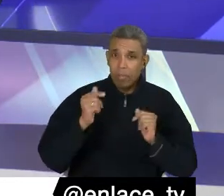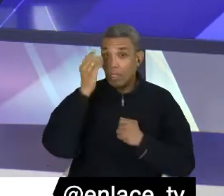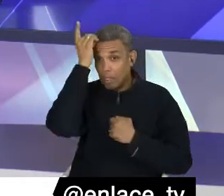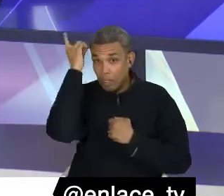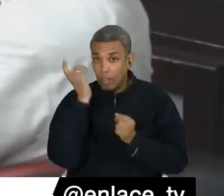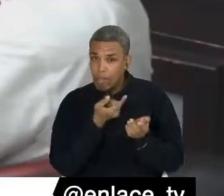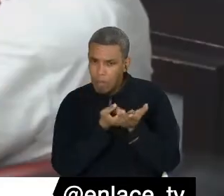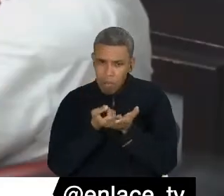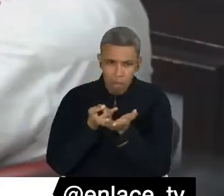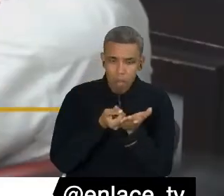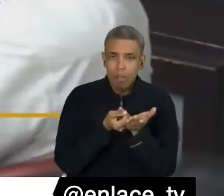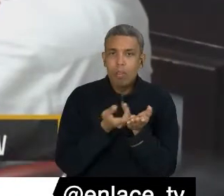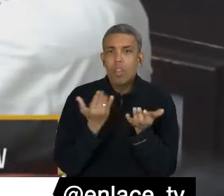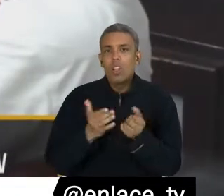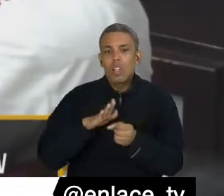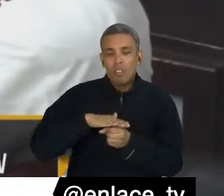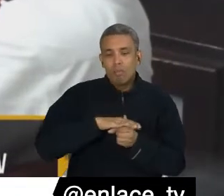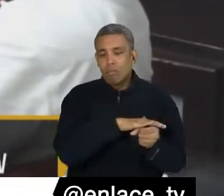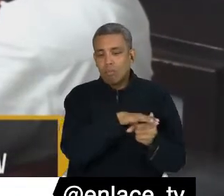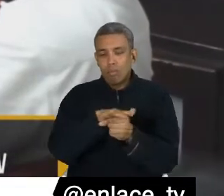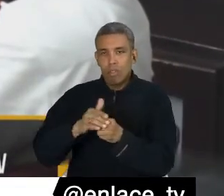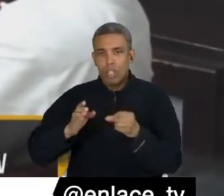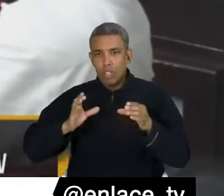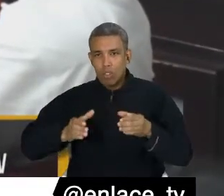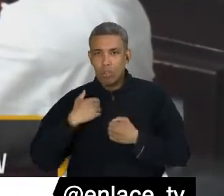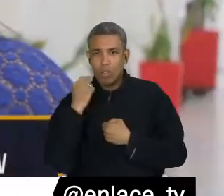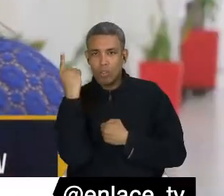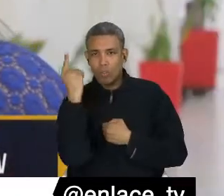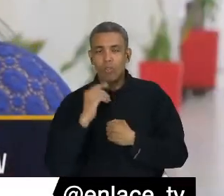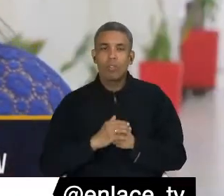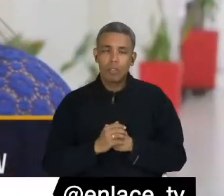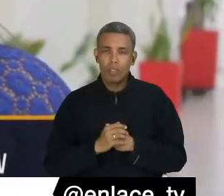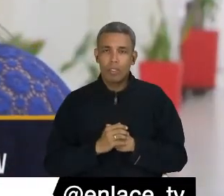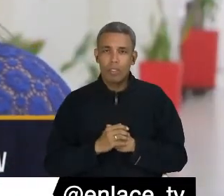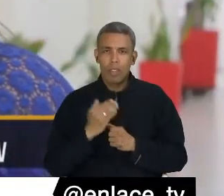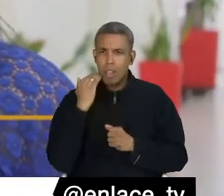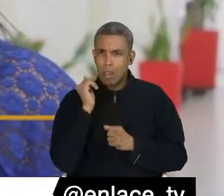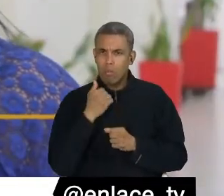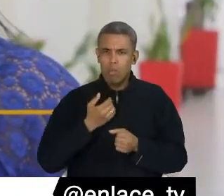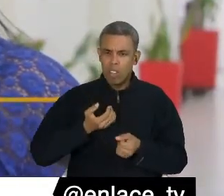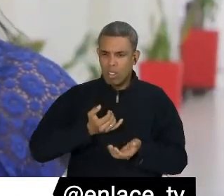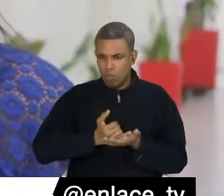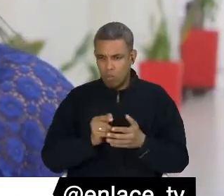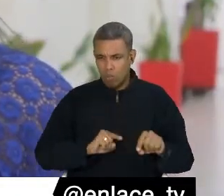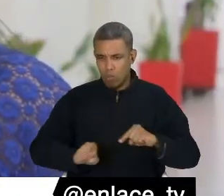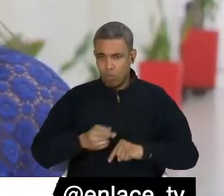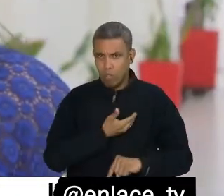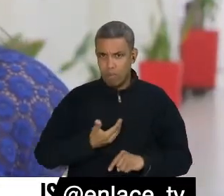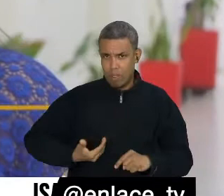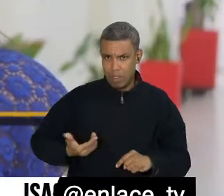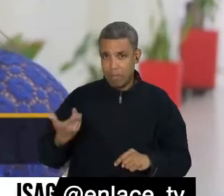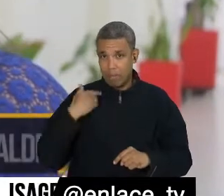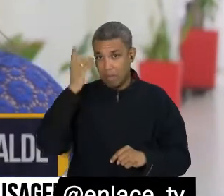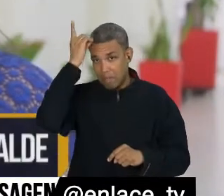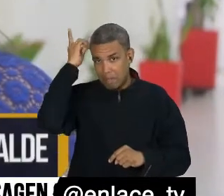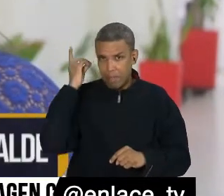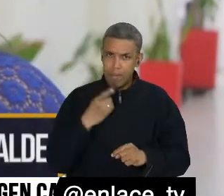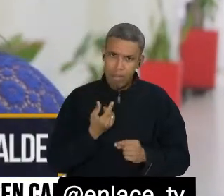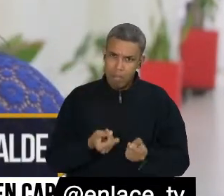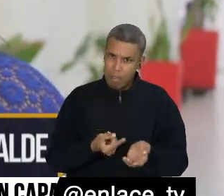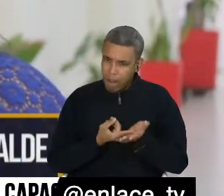1. La presidenta de Asojuntas Comuna 1. Los temas primordiales que planteamos nosotros como Asojuntas dentro